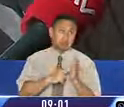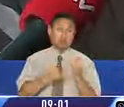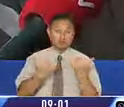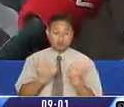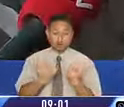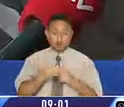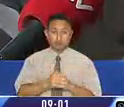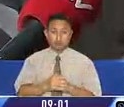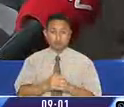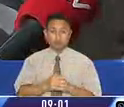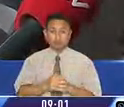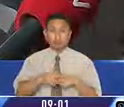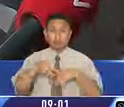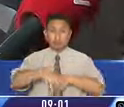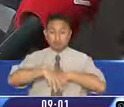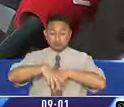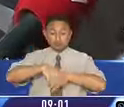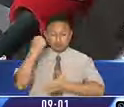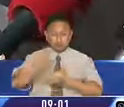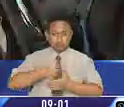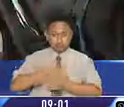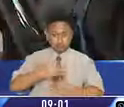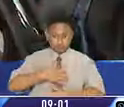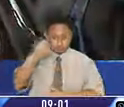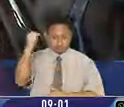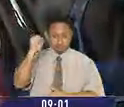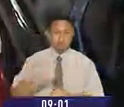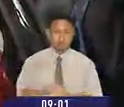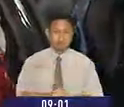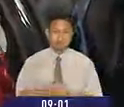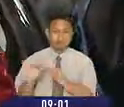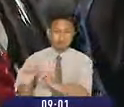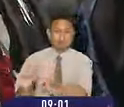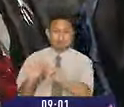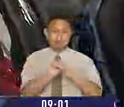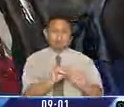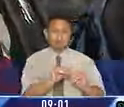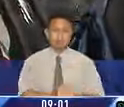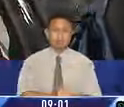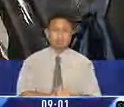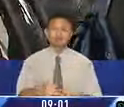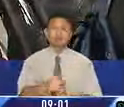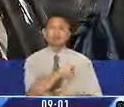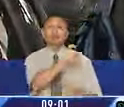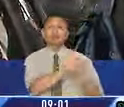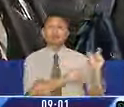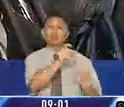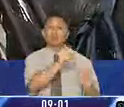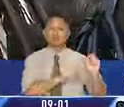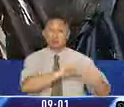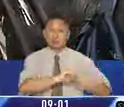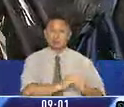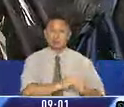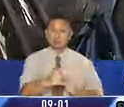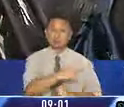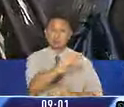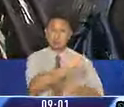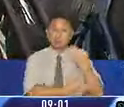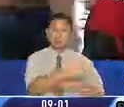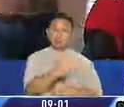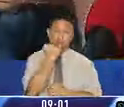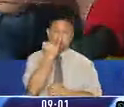fila de luchar por derecho. Misma suerte quieren que se dé en personas procesadas por aplicar la justicia